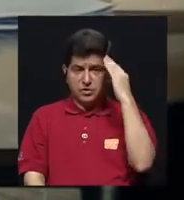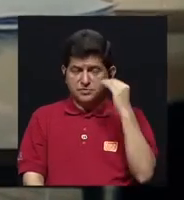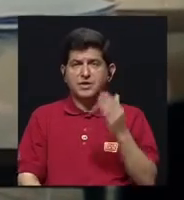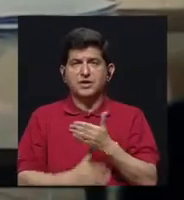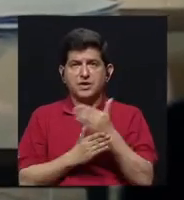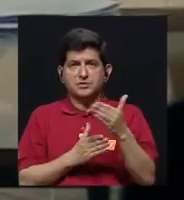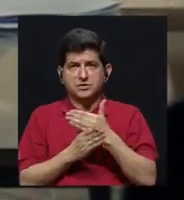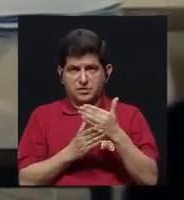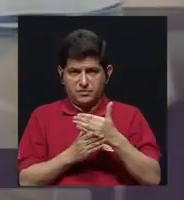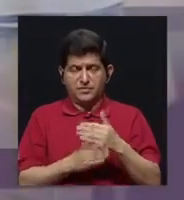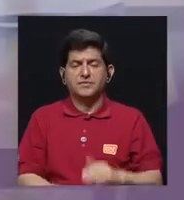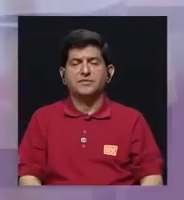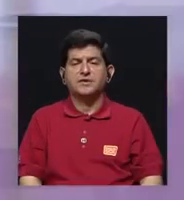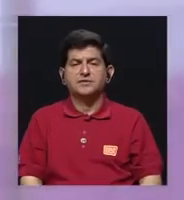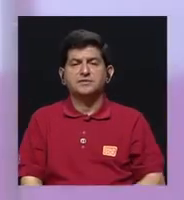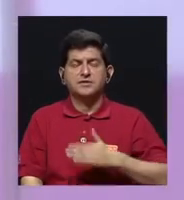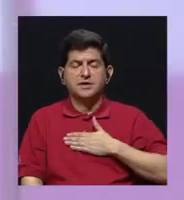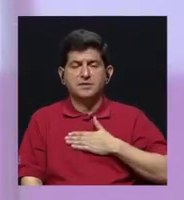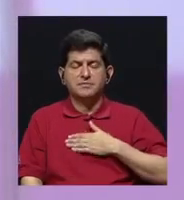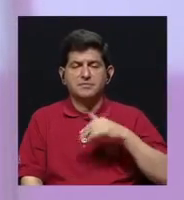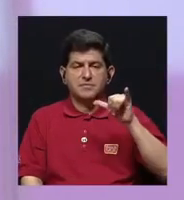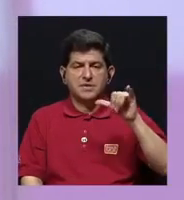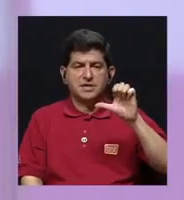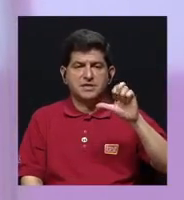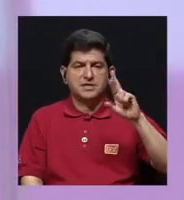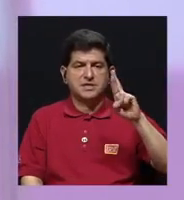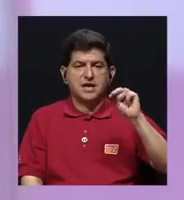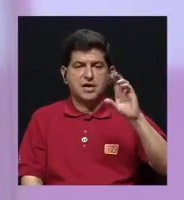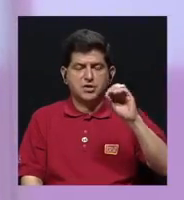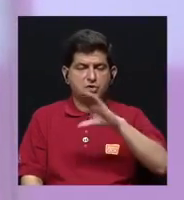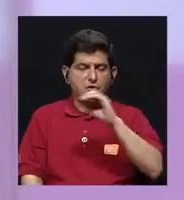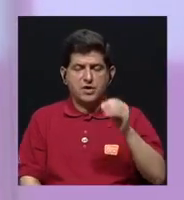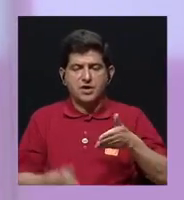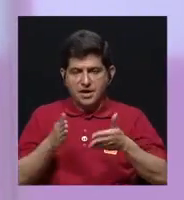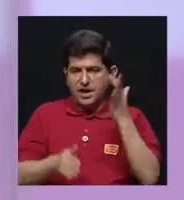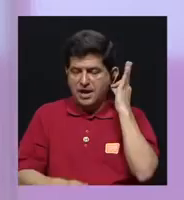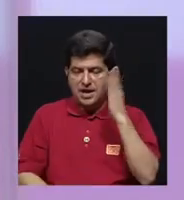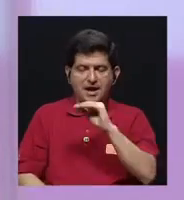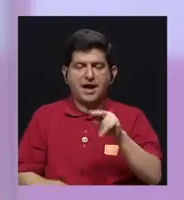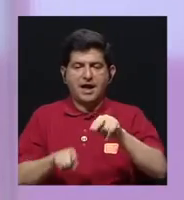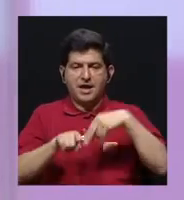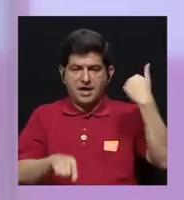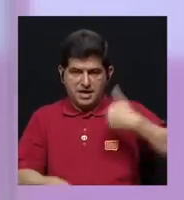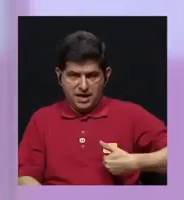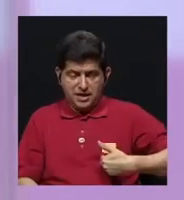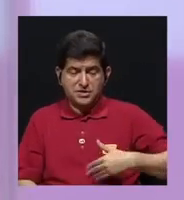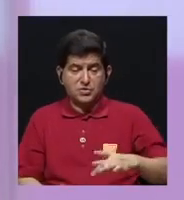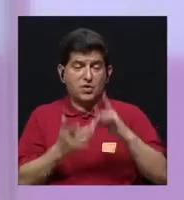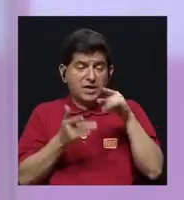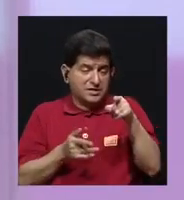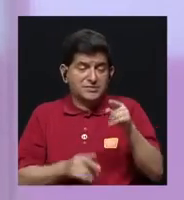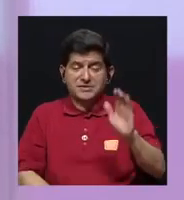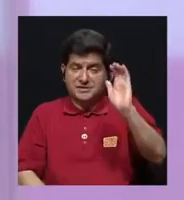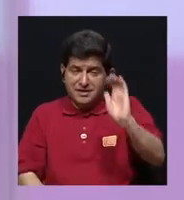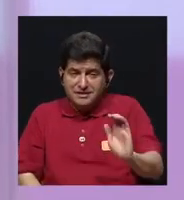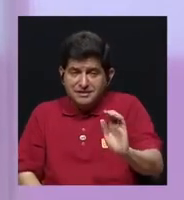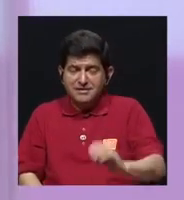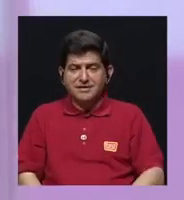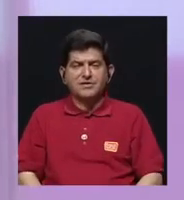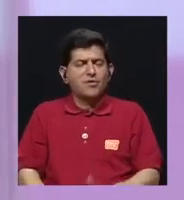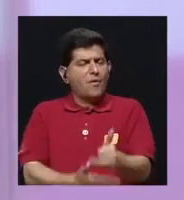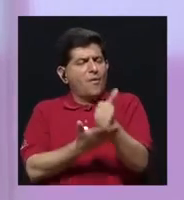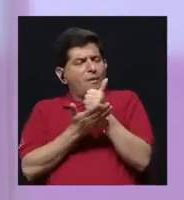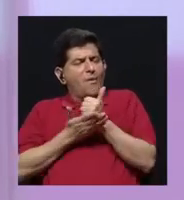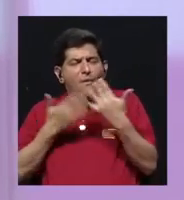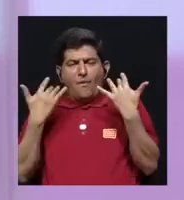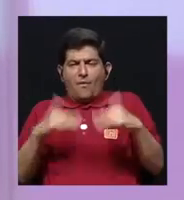de compartirlo con mi yerno y mi hija. Y mi nieto, especialmente mi nieto, fue uno de los que me